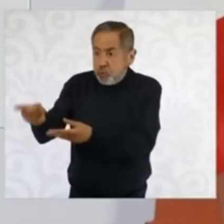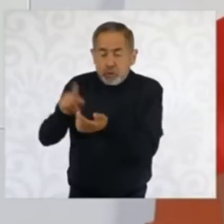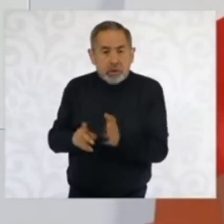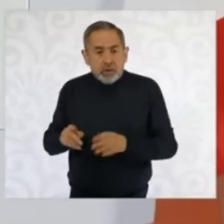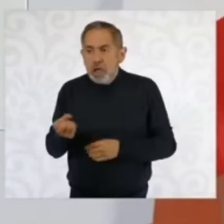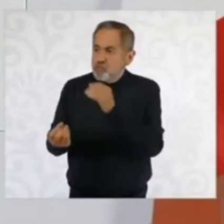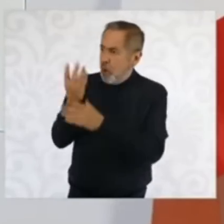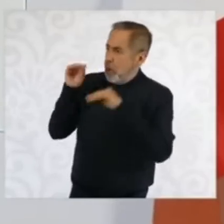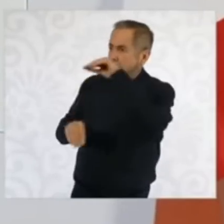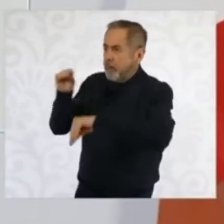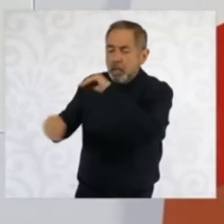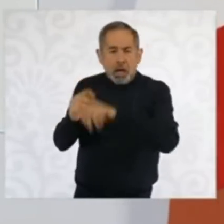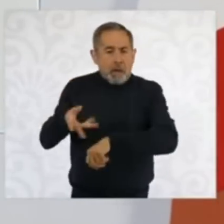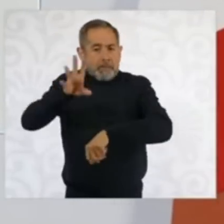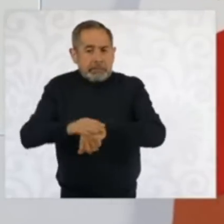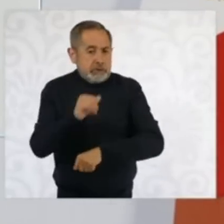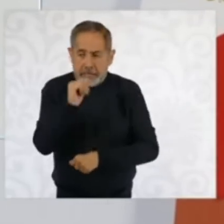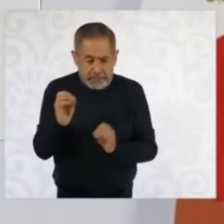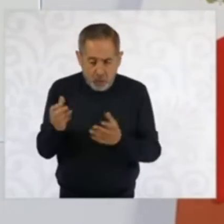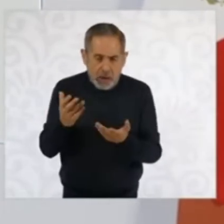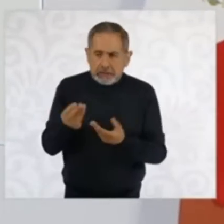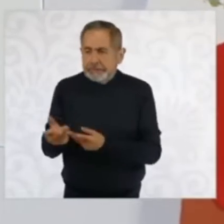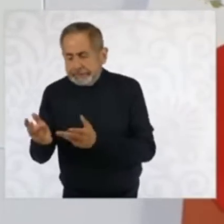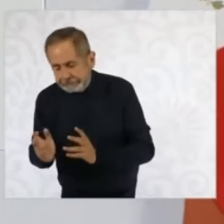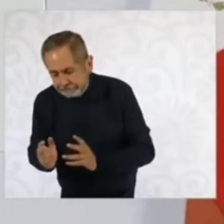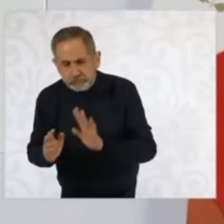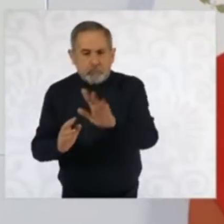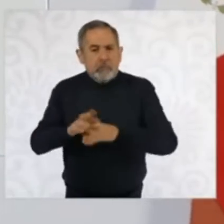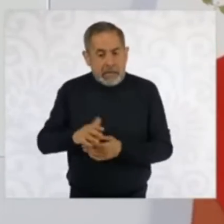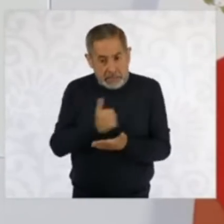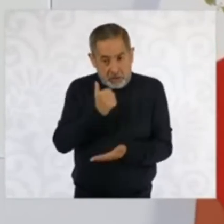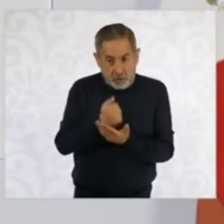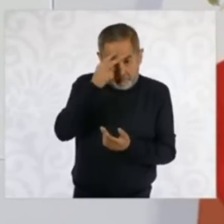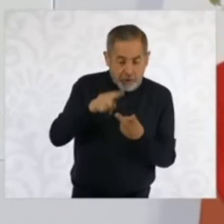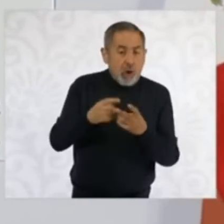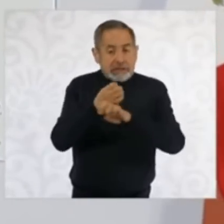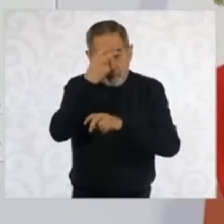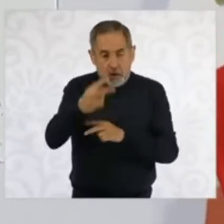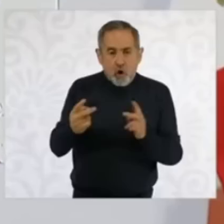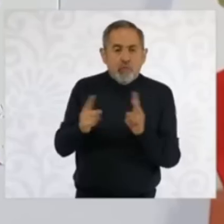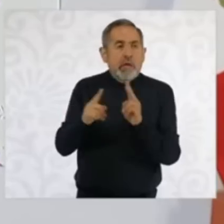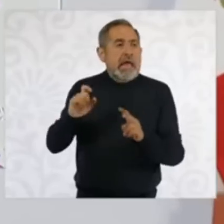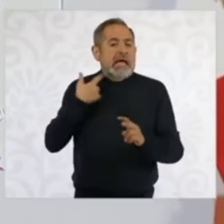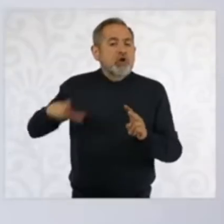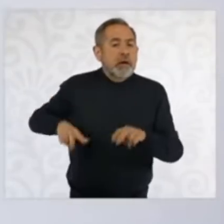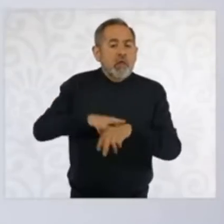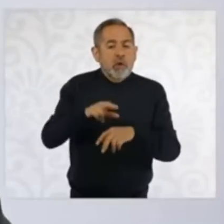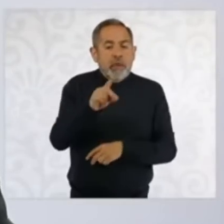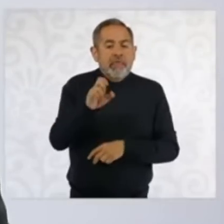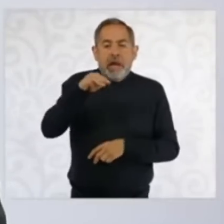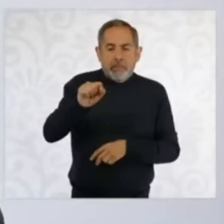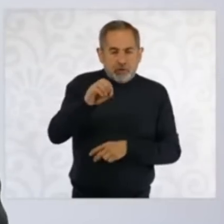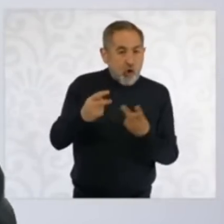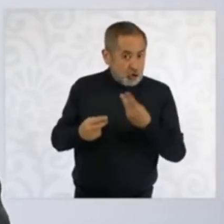que se desarrollaron en esa zona. Entonces, desde la Ciudad de México y el Estado de México, el entonces gobernador del Mazo, tomamos